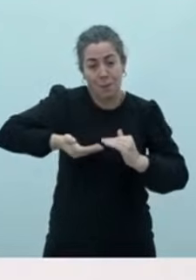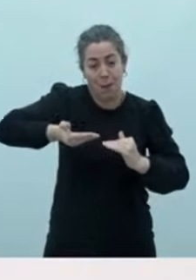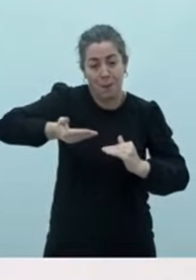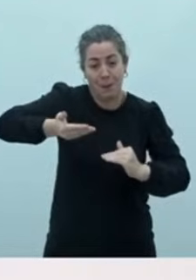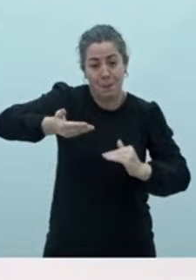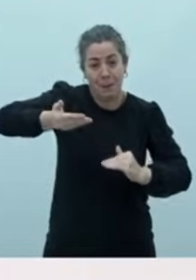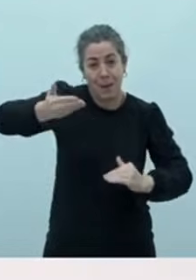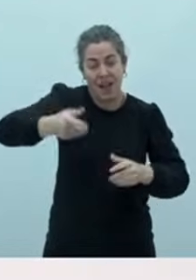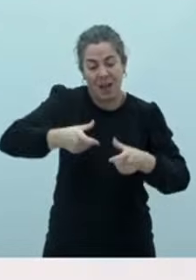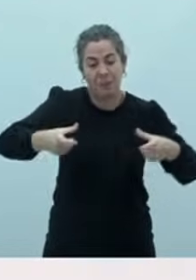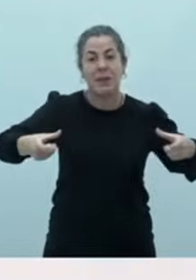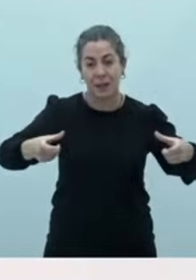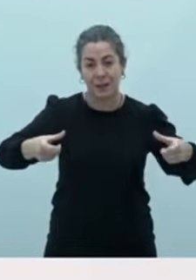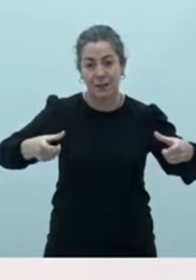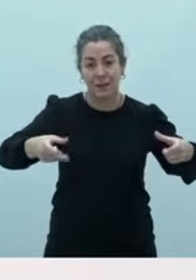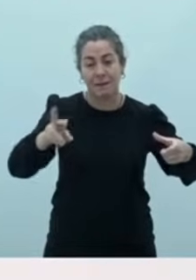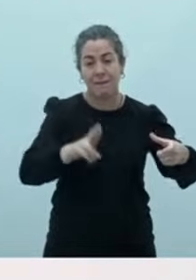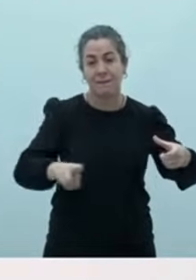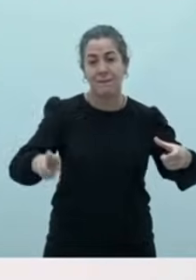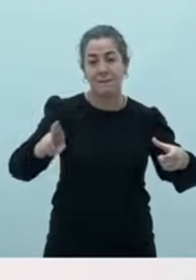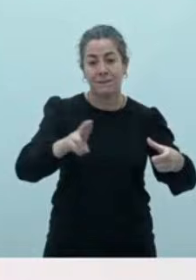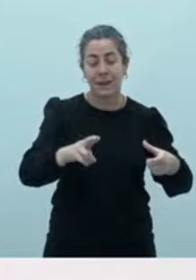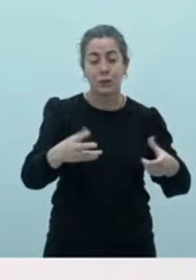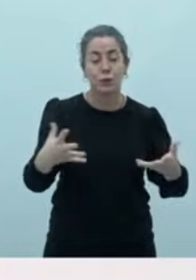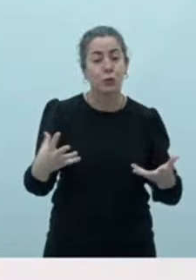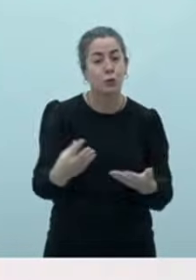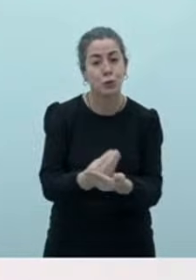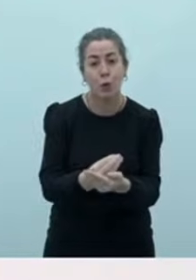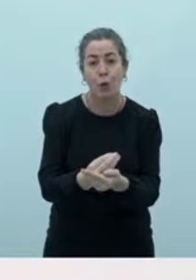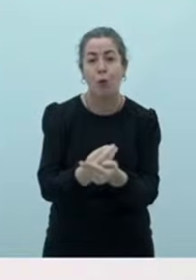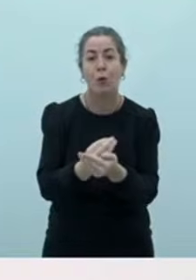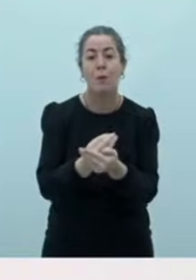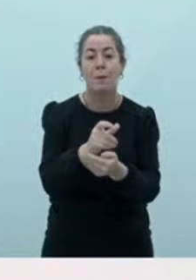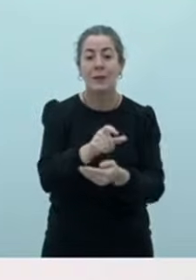y permítanme reiterar ese llamamiento